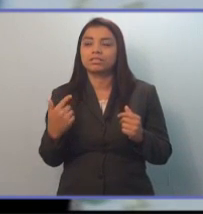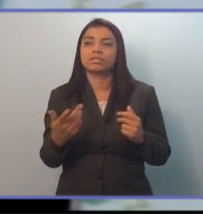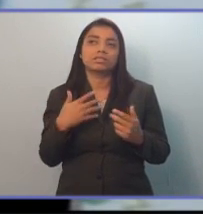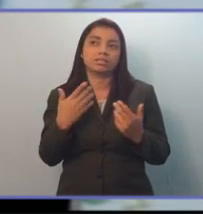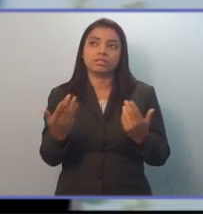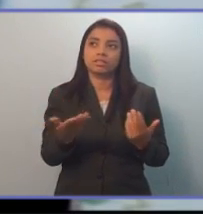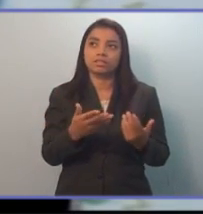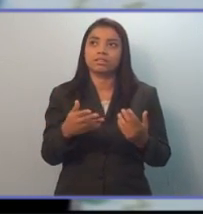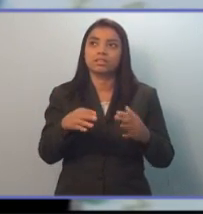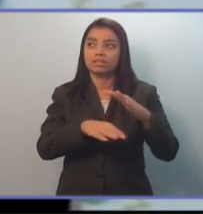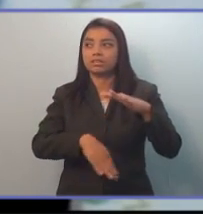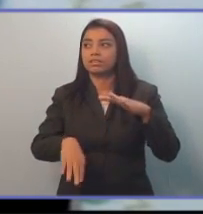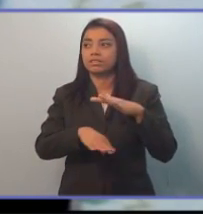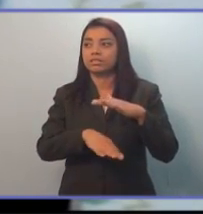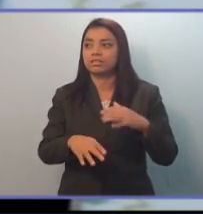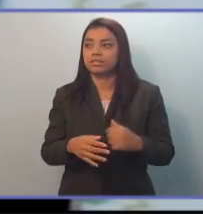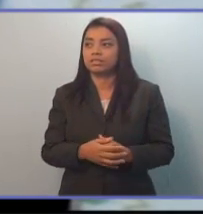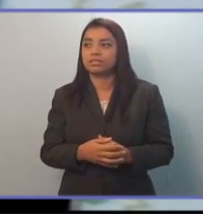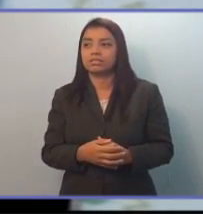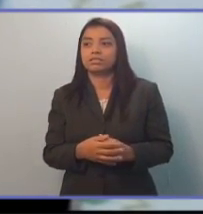fundamentación. Entonces,